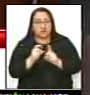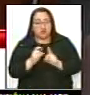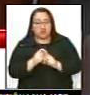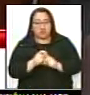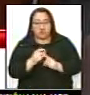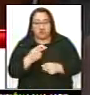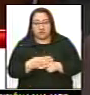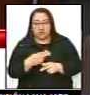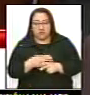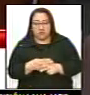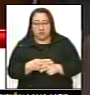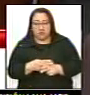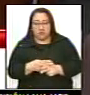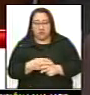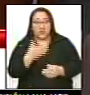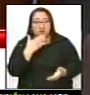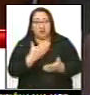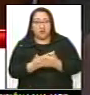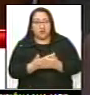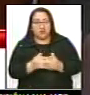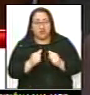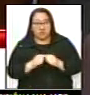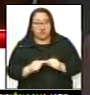palabras a nombre de los presentes,